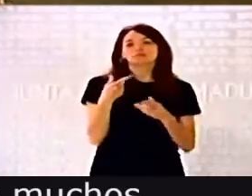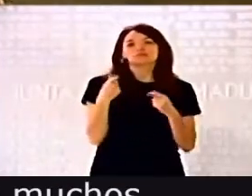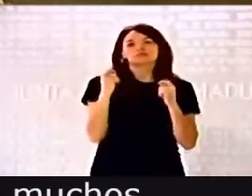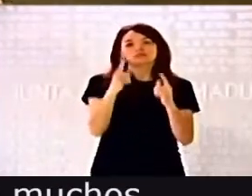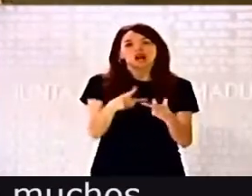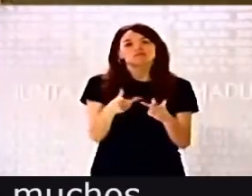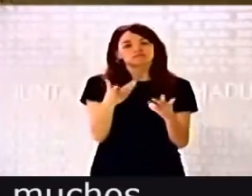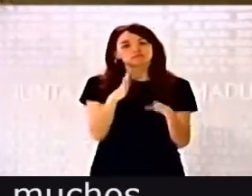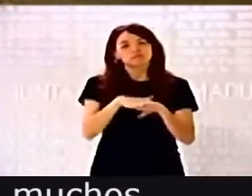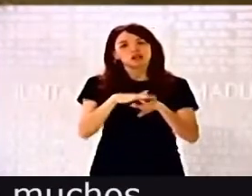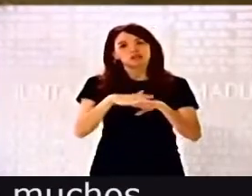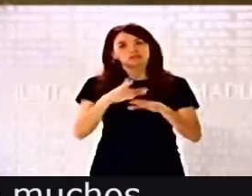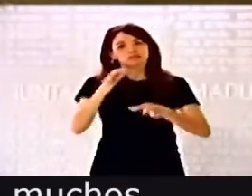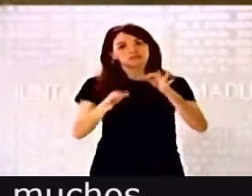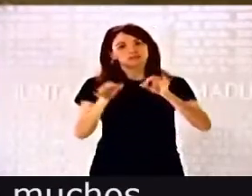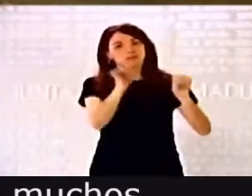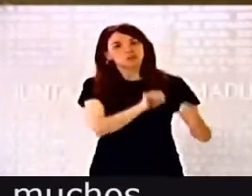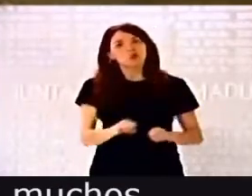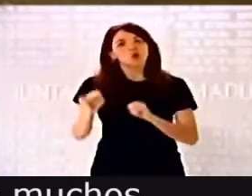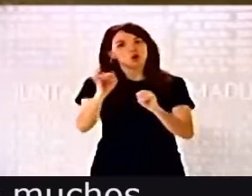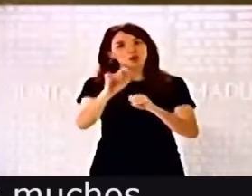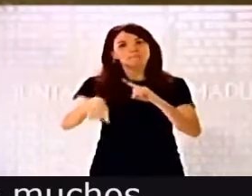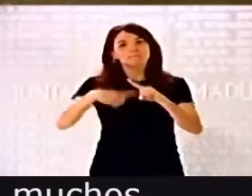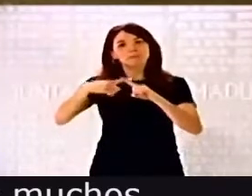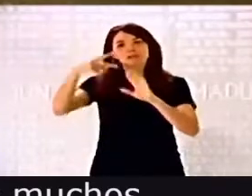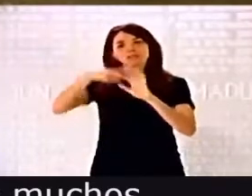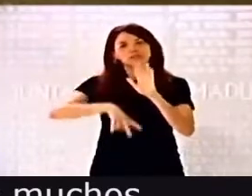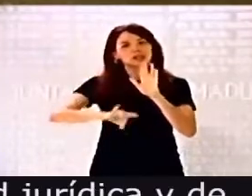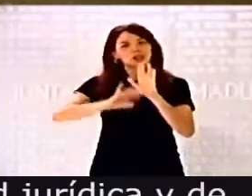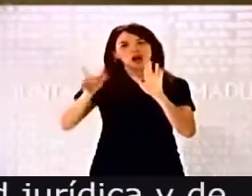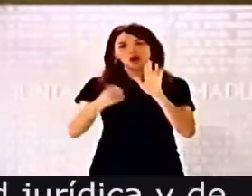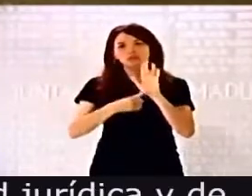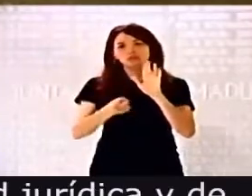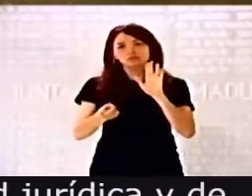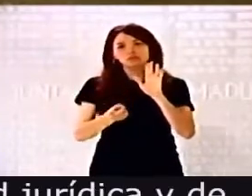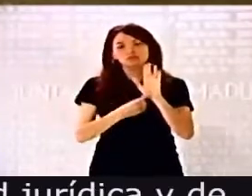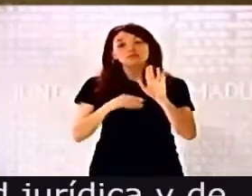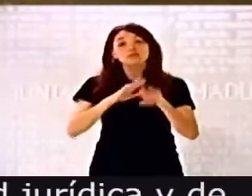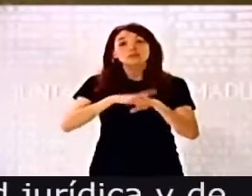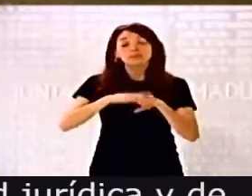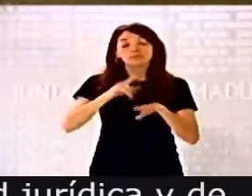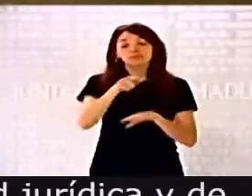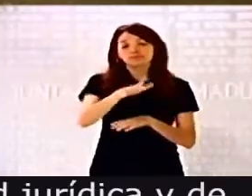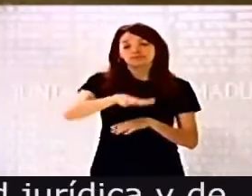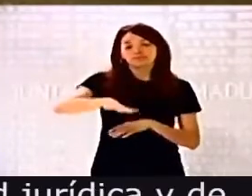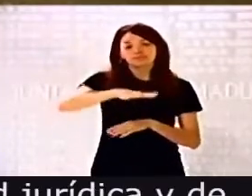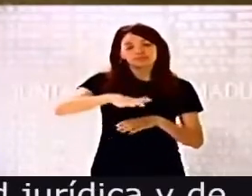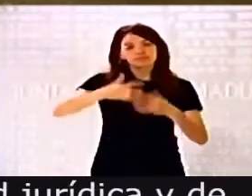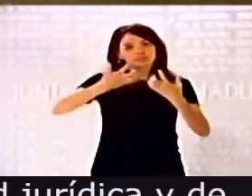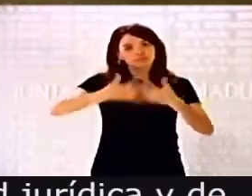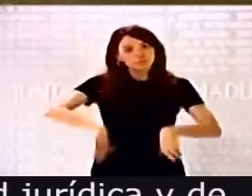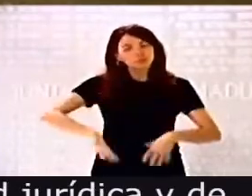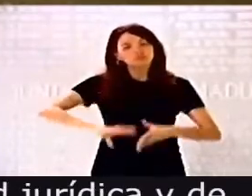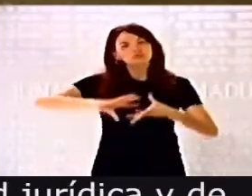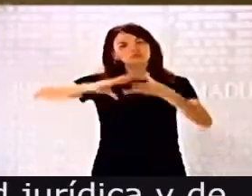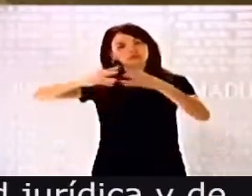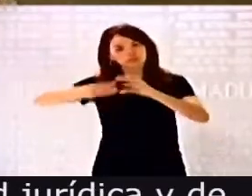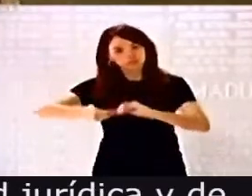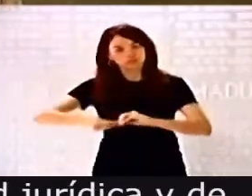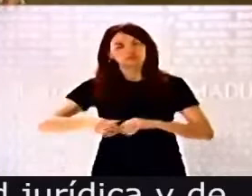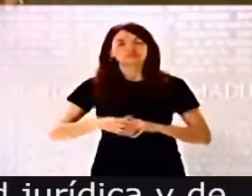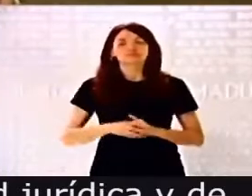consiguiente seguridad jurídica y de unas reglas claras que permitan su adecuada puesta en práctica e